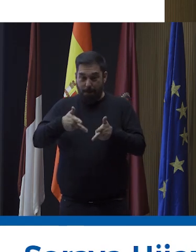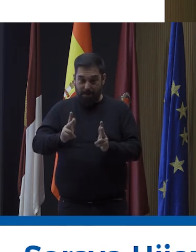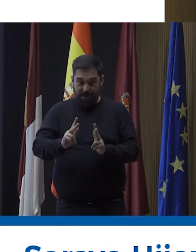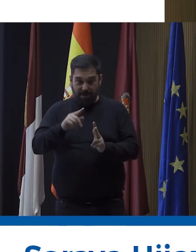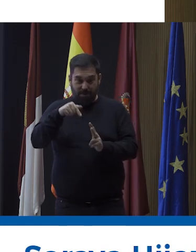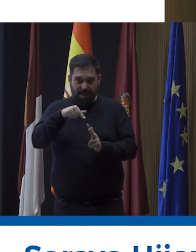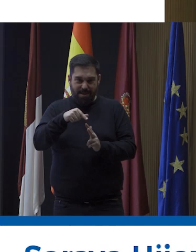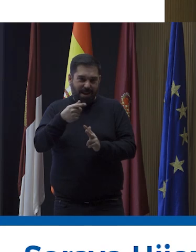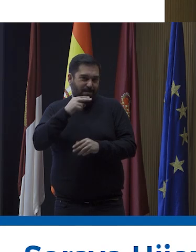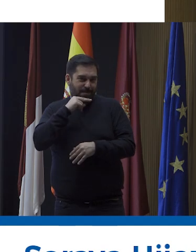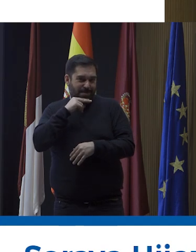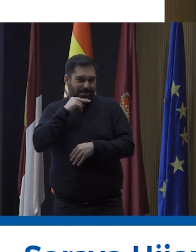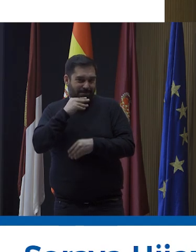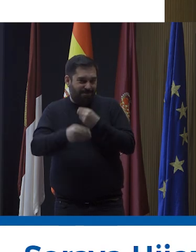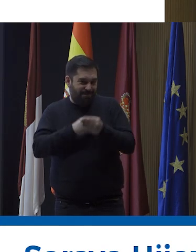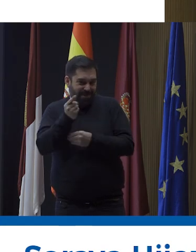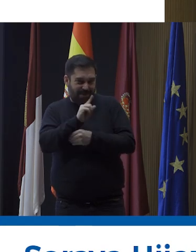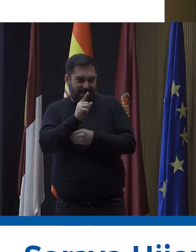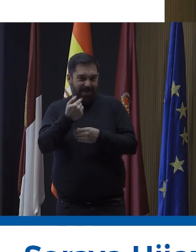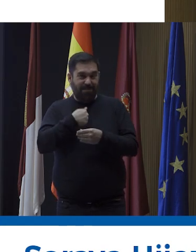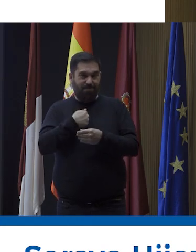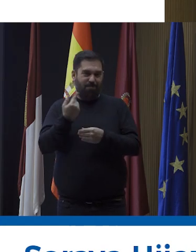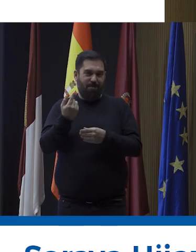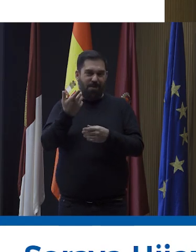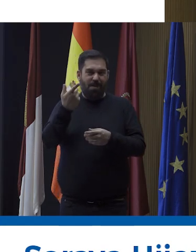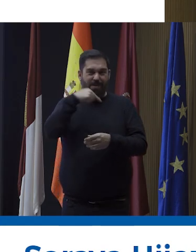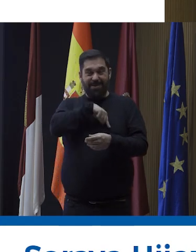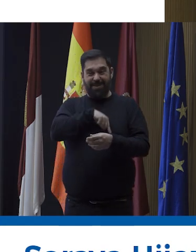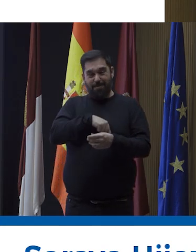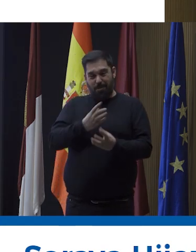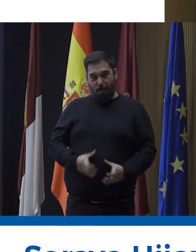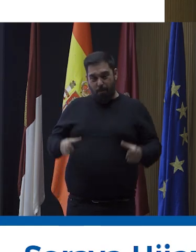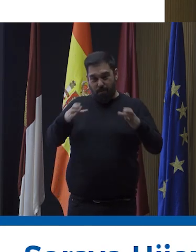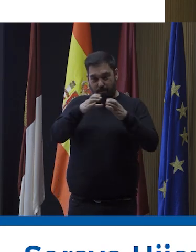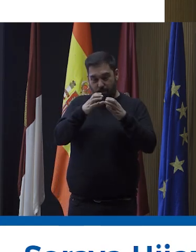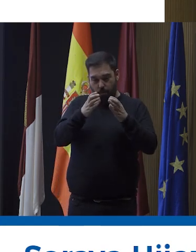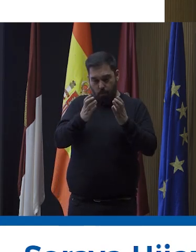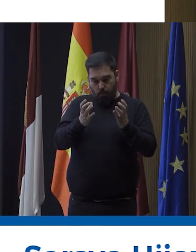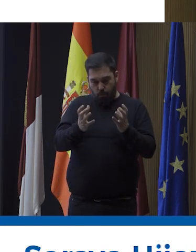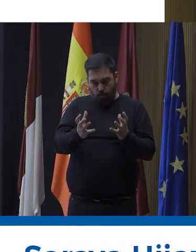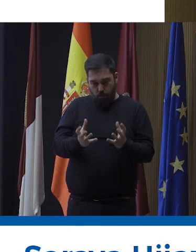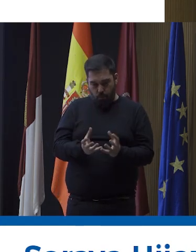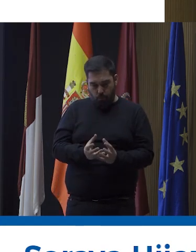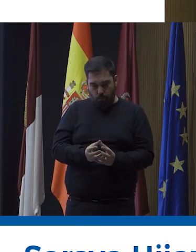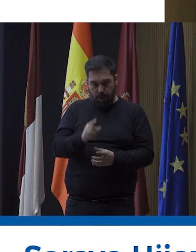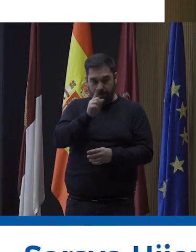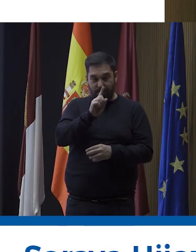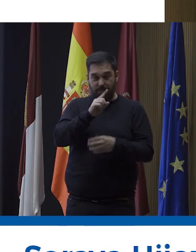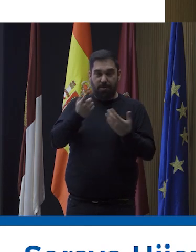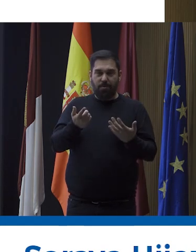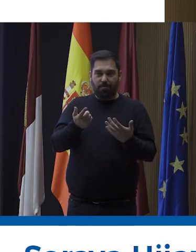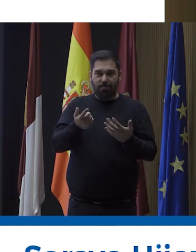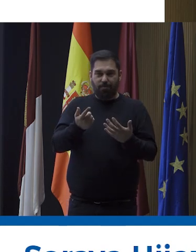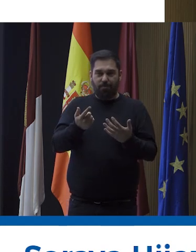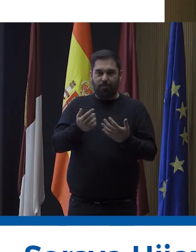4 gotas y me quedo con sensación de no haber vaciado la vejiga. O empieza a orinar y no termina de salir el